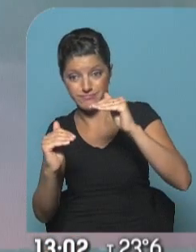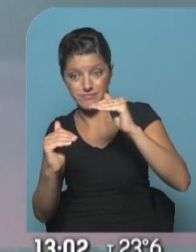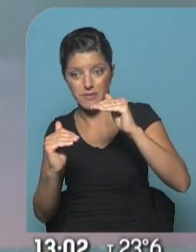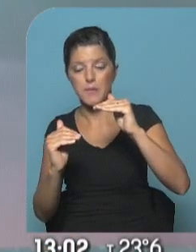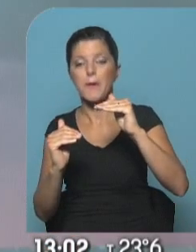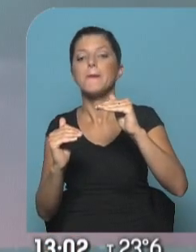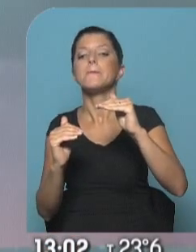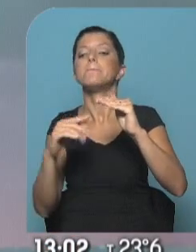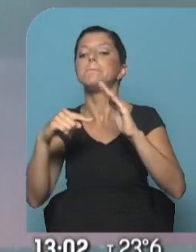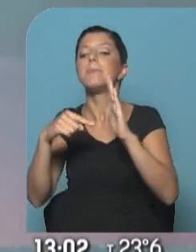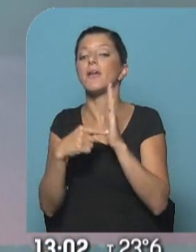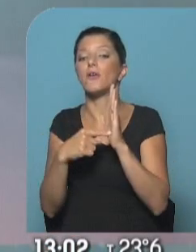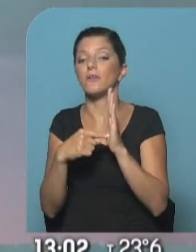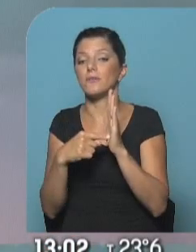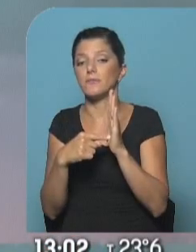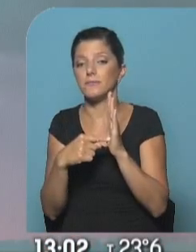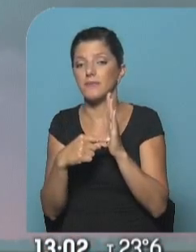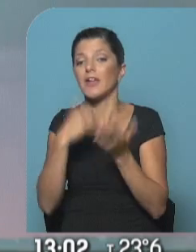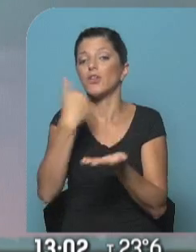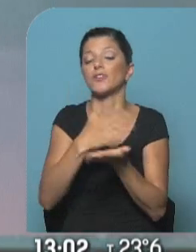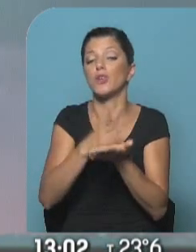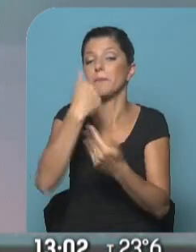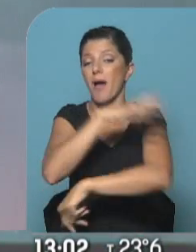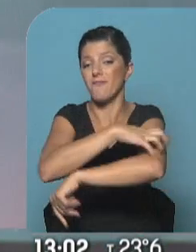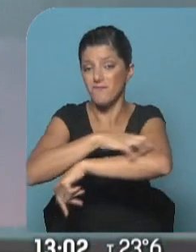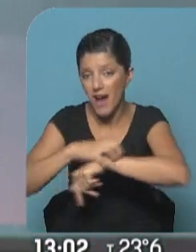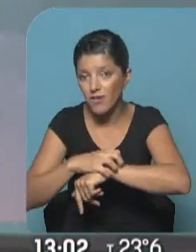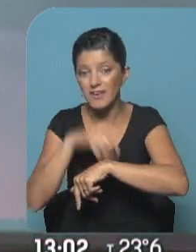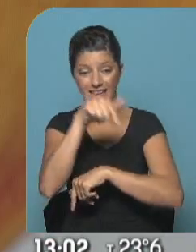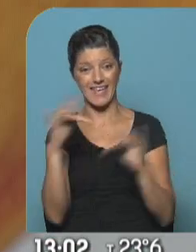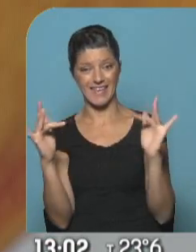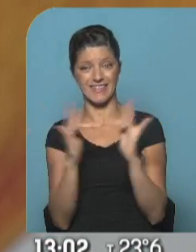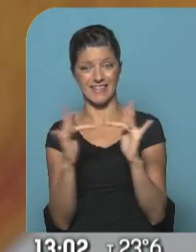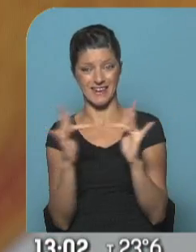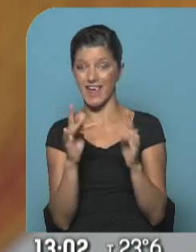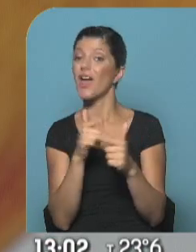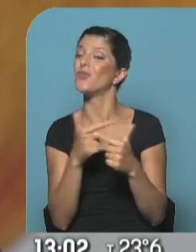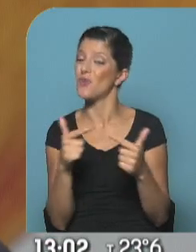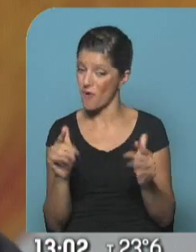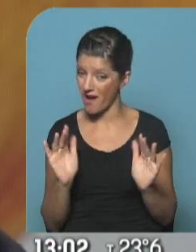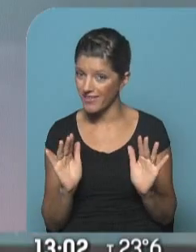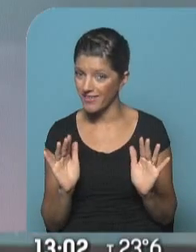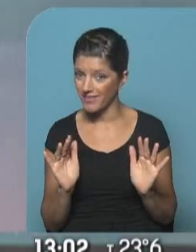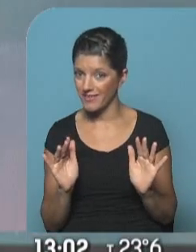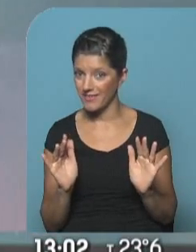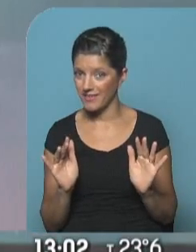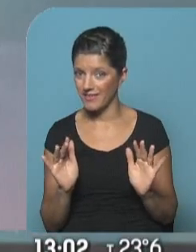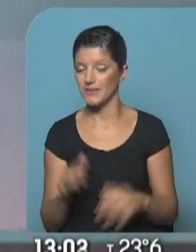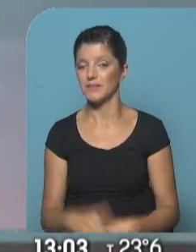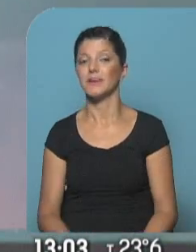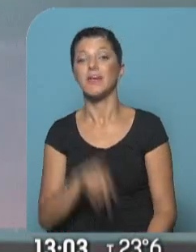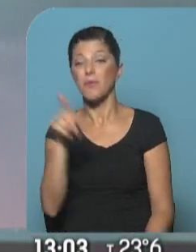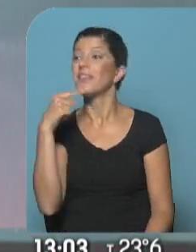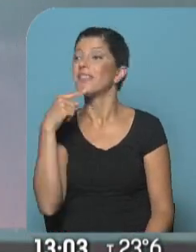encuestas muestran que Bolsonaro tiene mayor apoyo en las clases más educadas. Cuanto más educada la gente, más